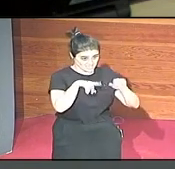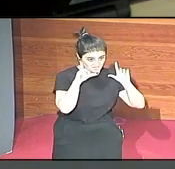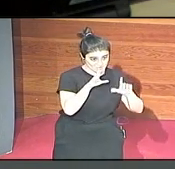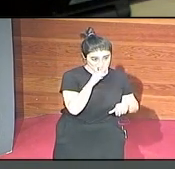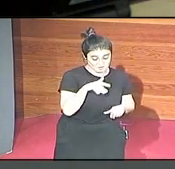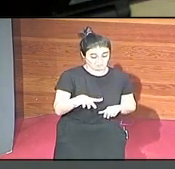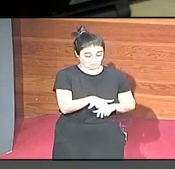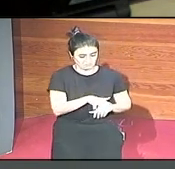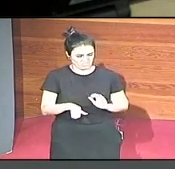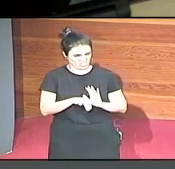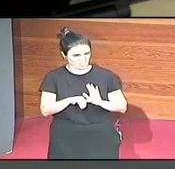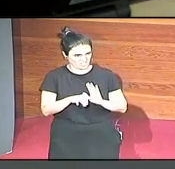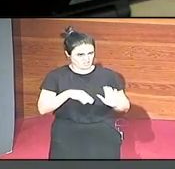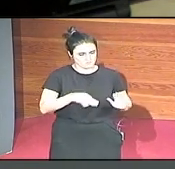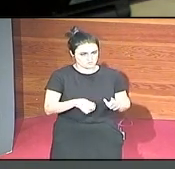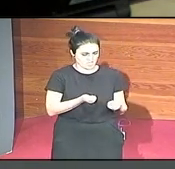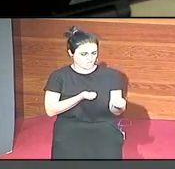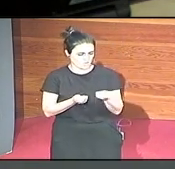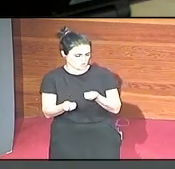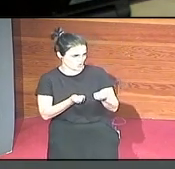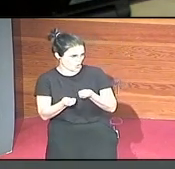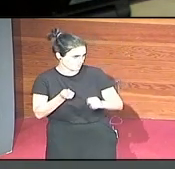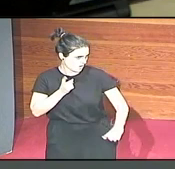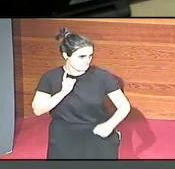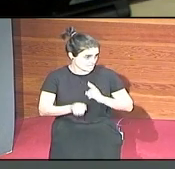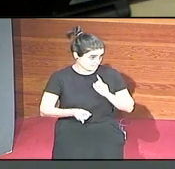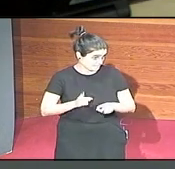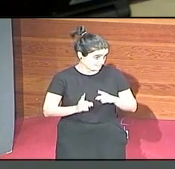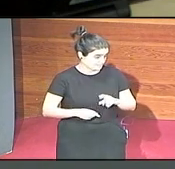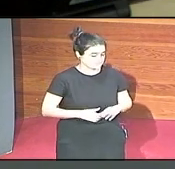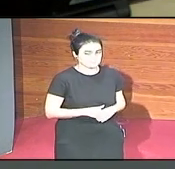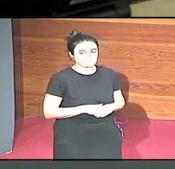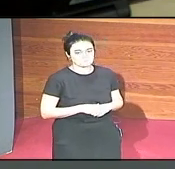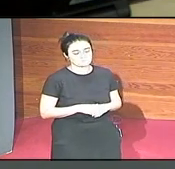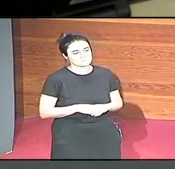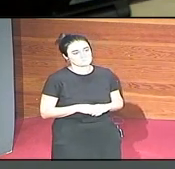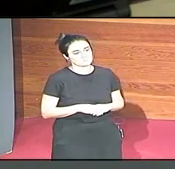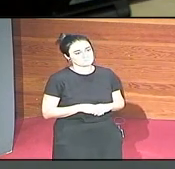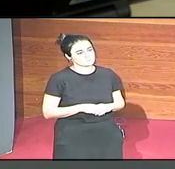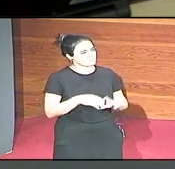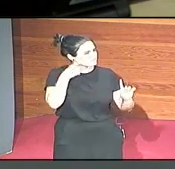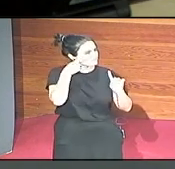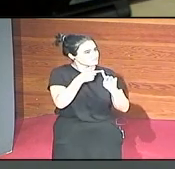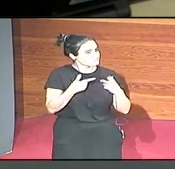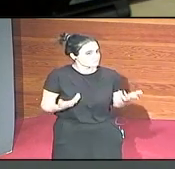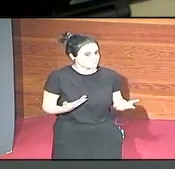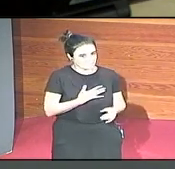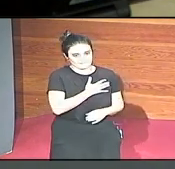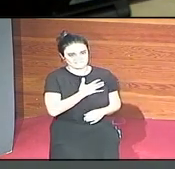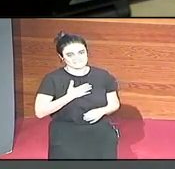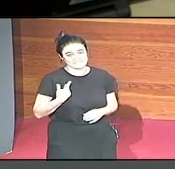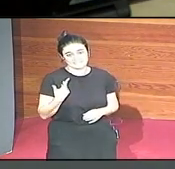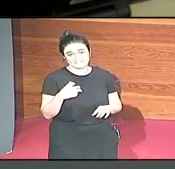la puede controlar sin ningún problema. El objetivo es claramente ahondar en su